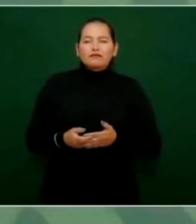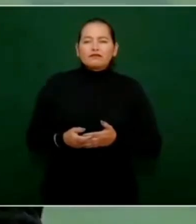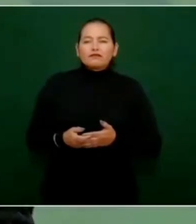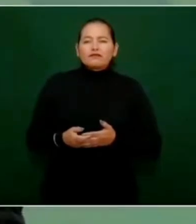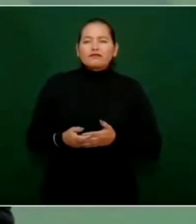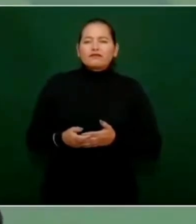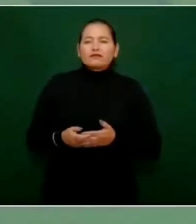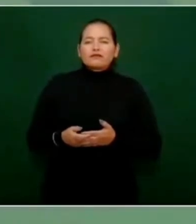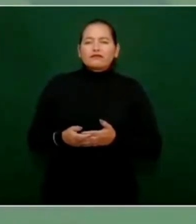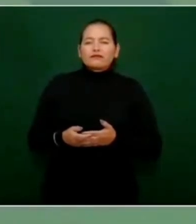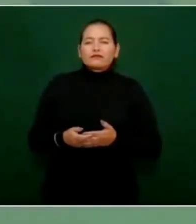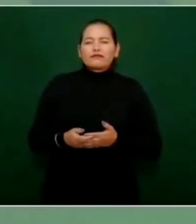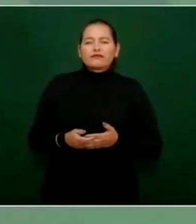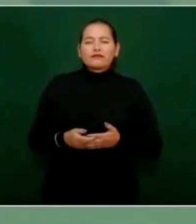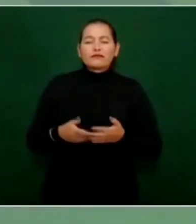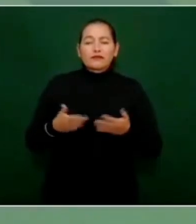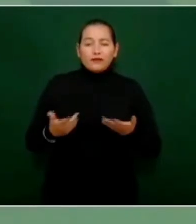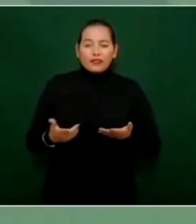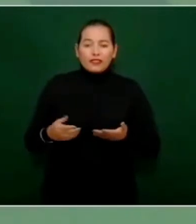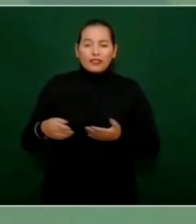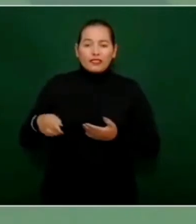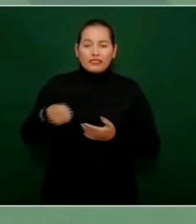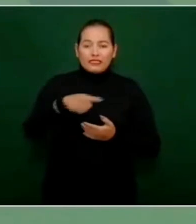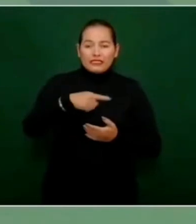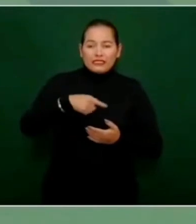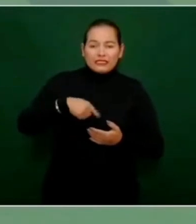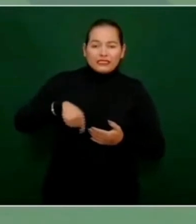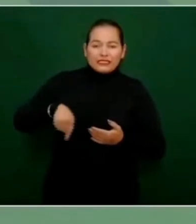es moralmente imposible.